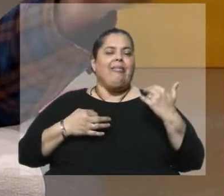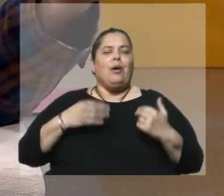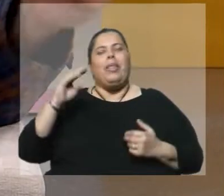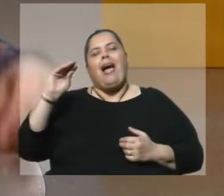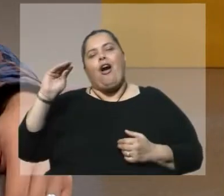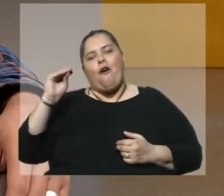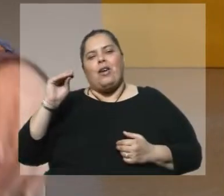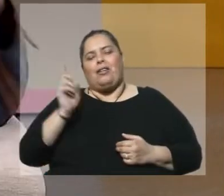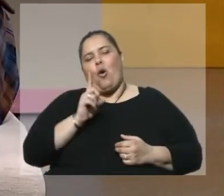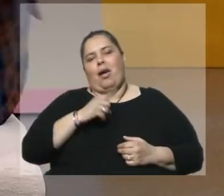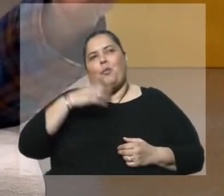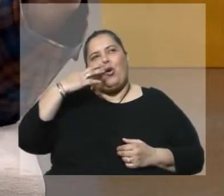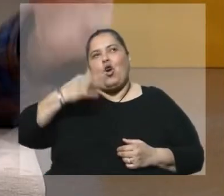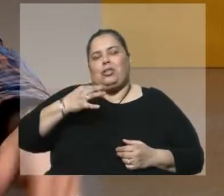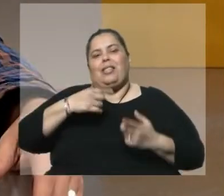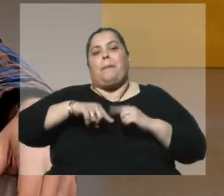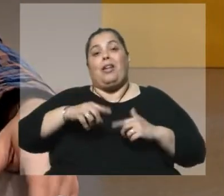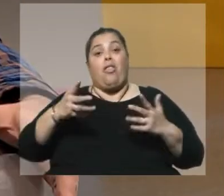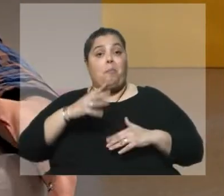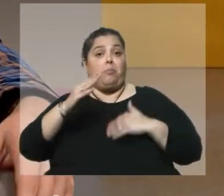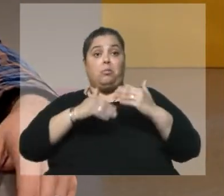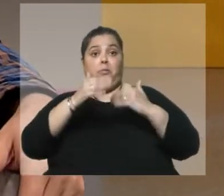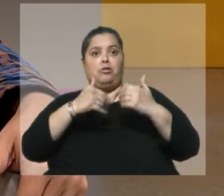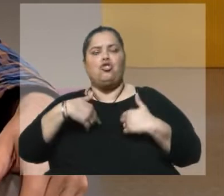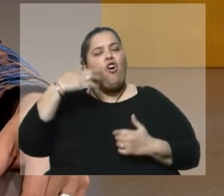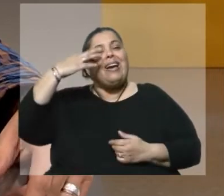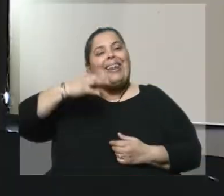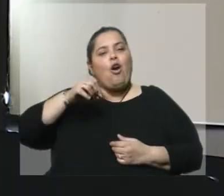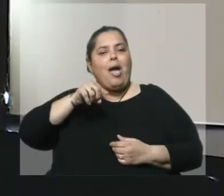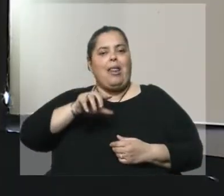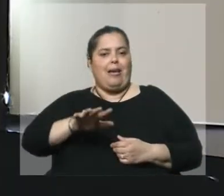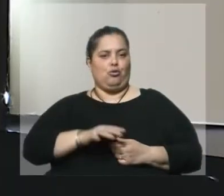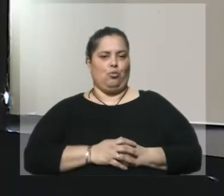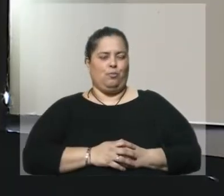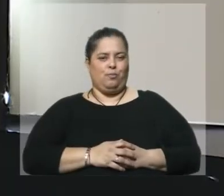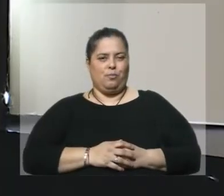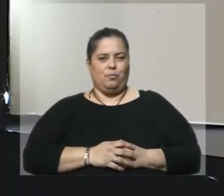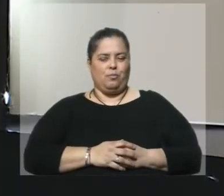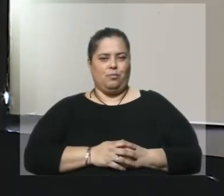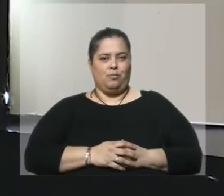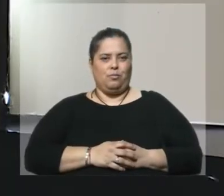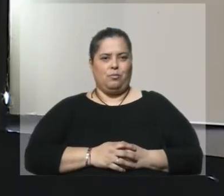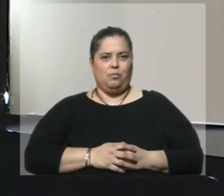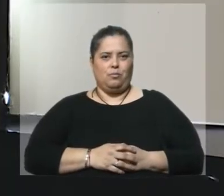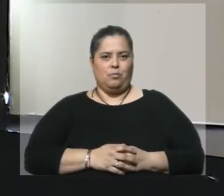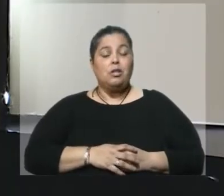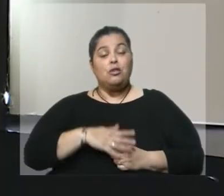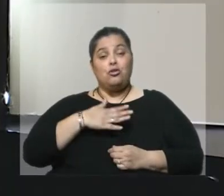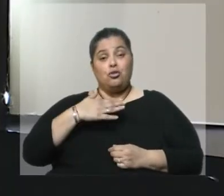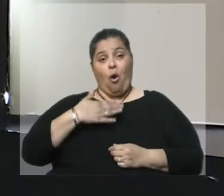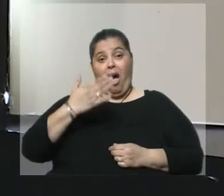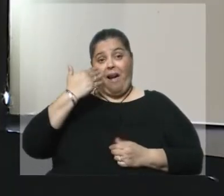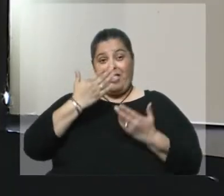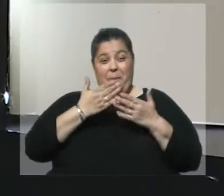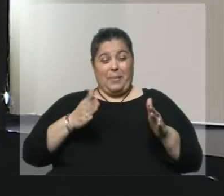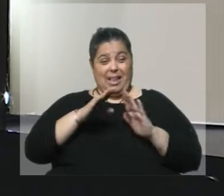juventud, pero es como... Yo creo mucho en eso. Claro. ¿Sabes qué? Yo comentaba justamente antes de empezar el